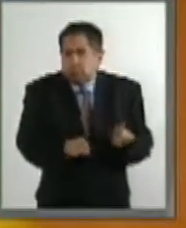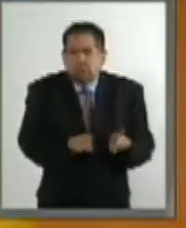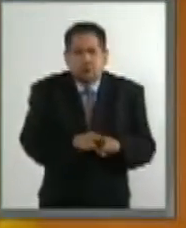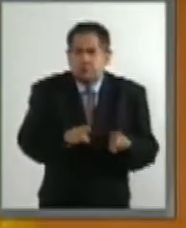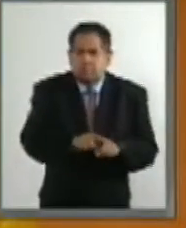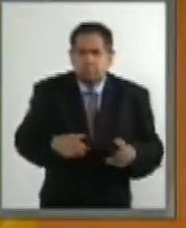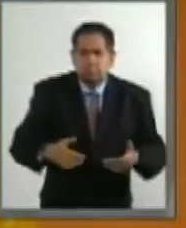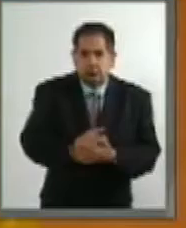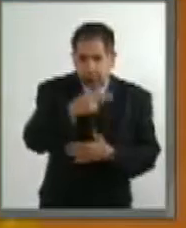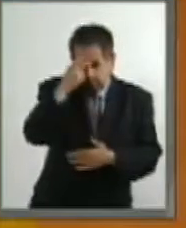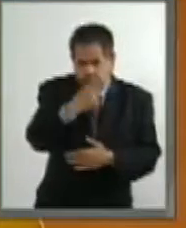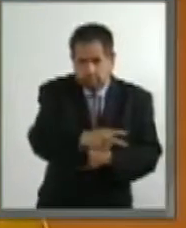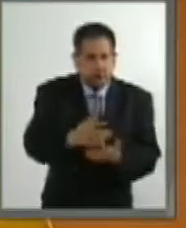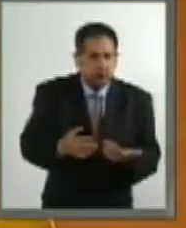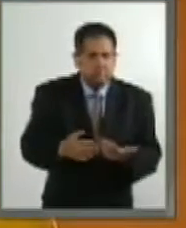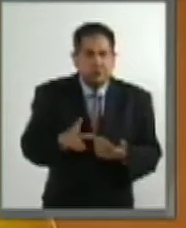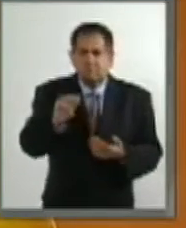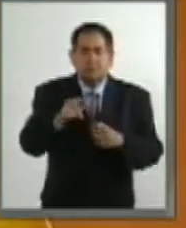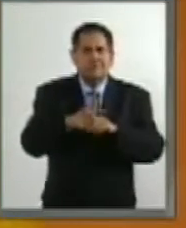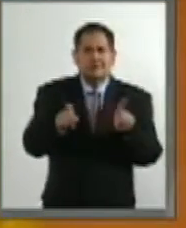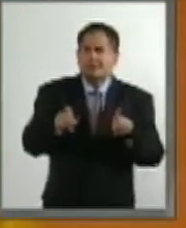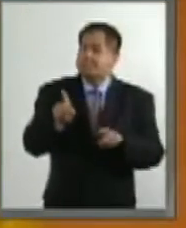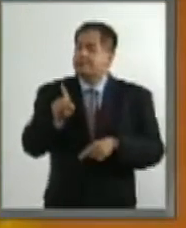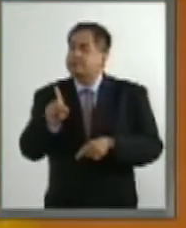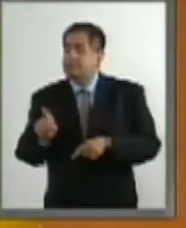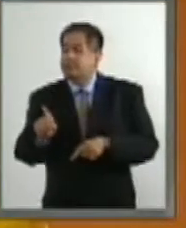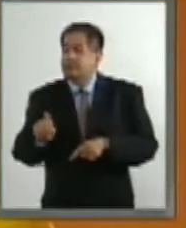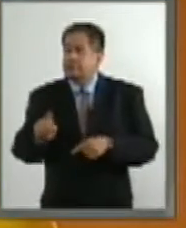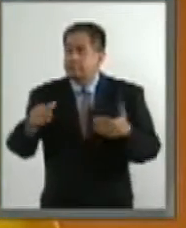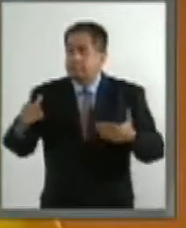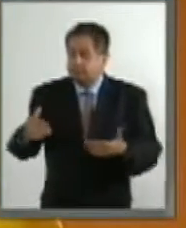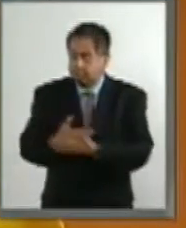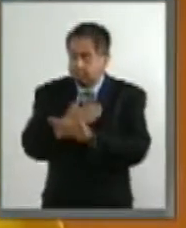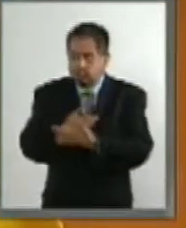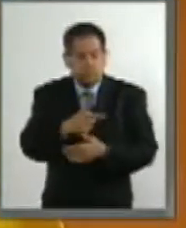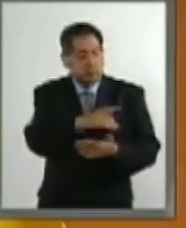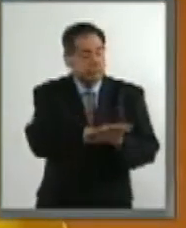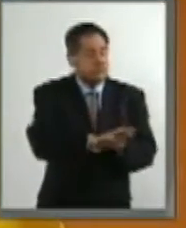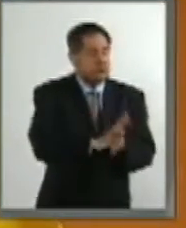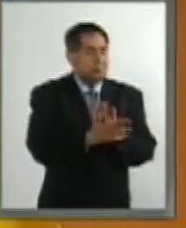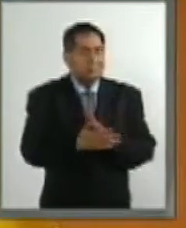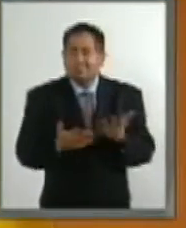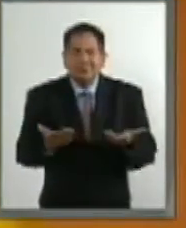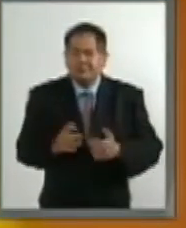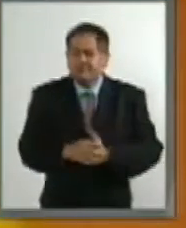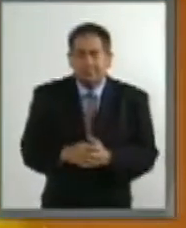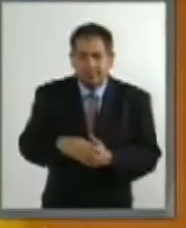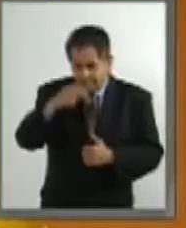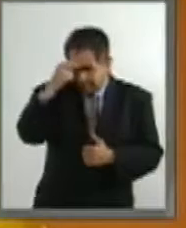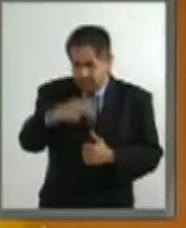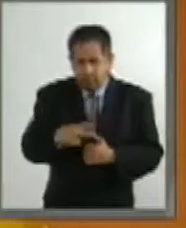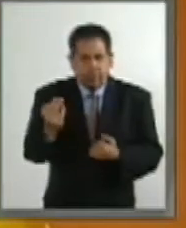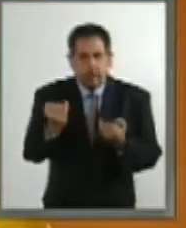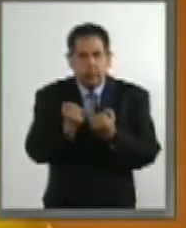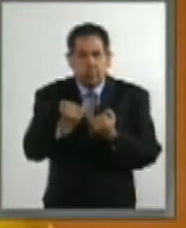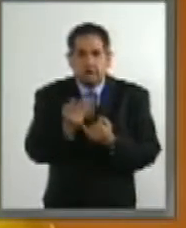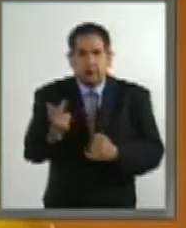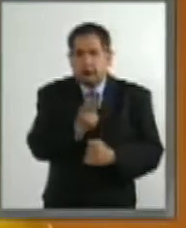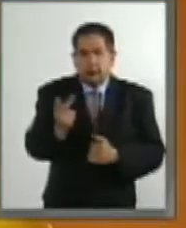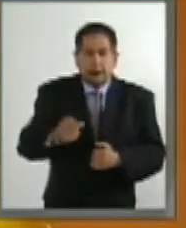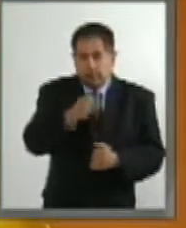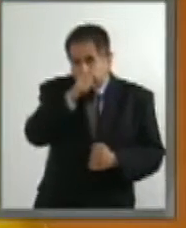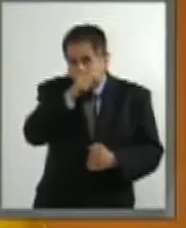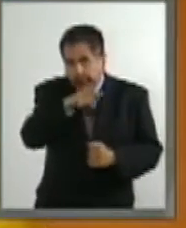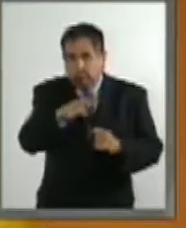y nacionales por nature nature naturalizados al seguir creando dicha distinción además de lo anterior